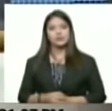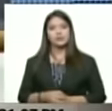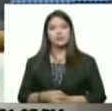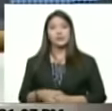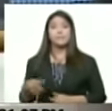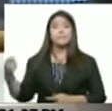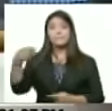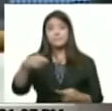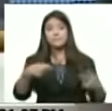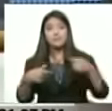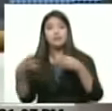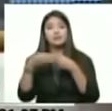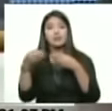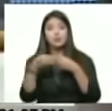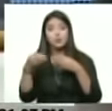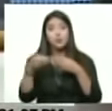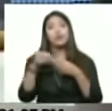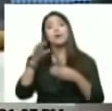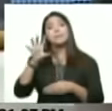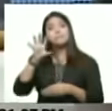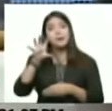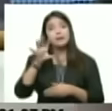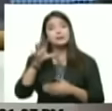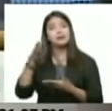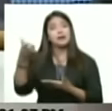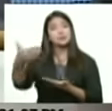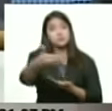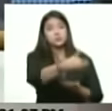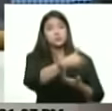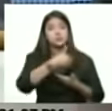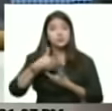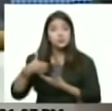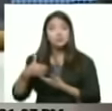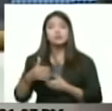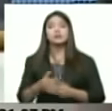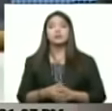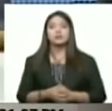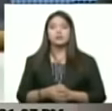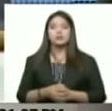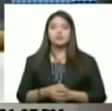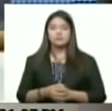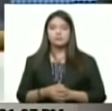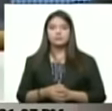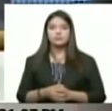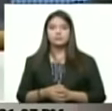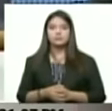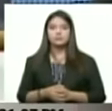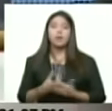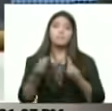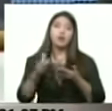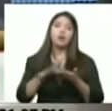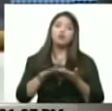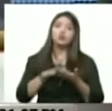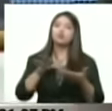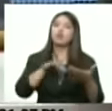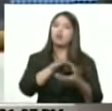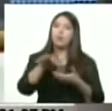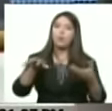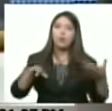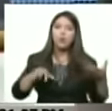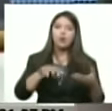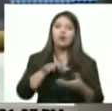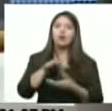de las divisas que el país está captando de manera casi heroica para la solución de los problemas